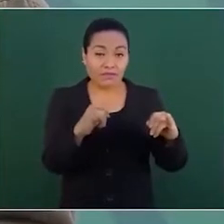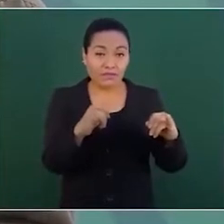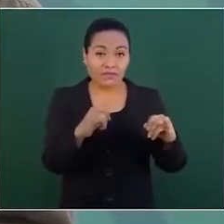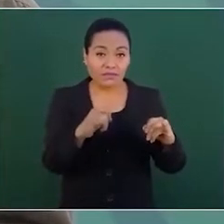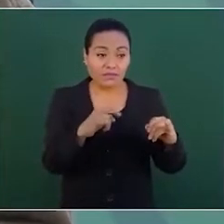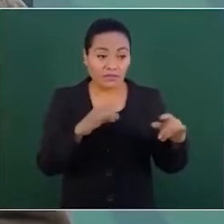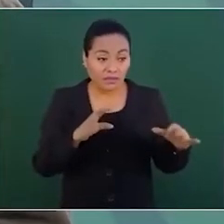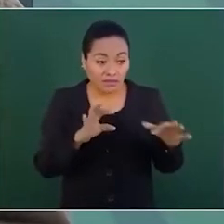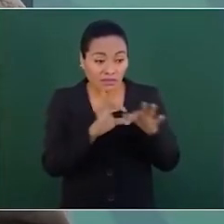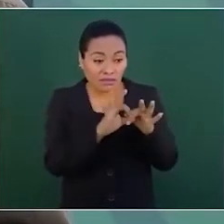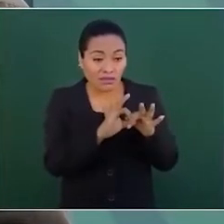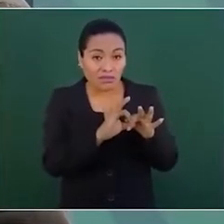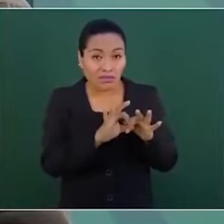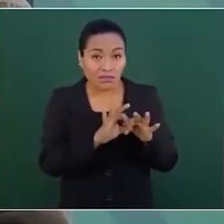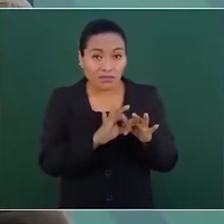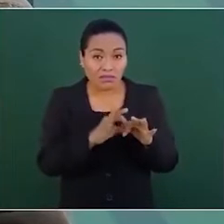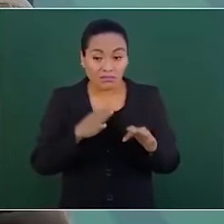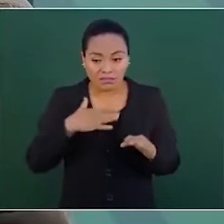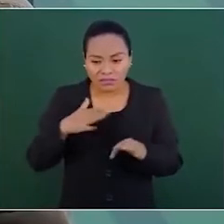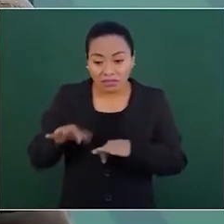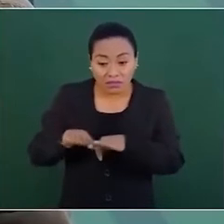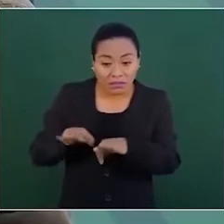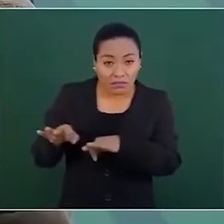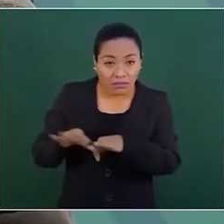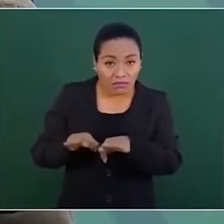con nosotros, y no.